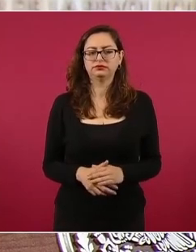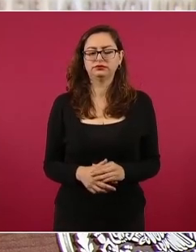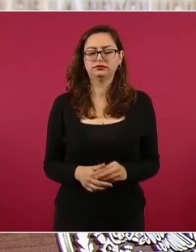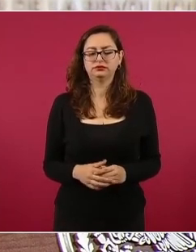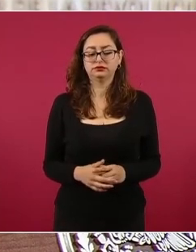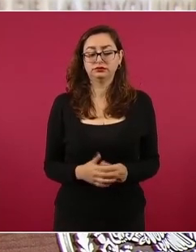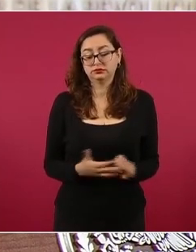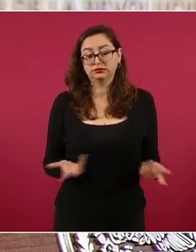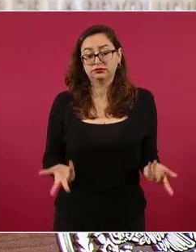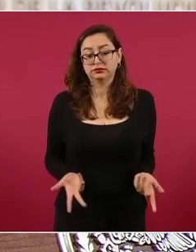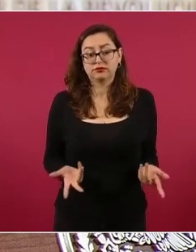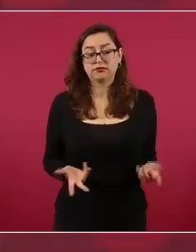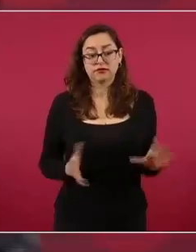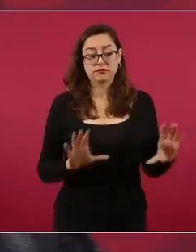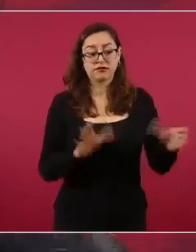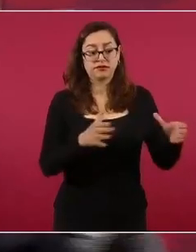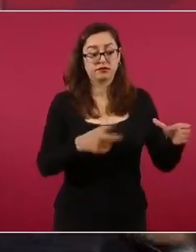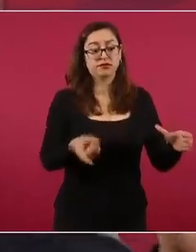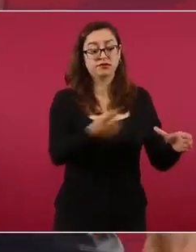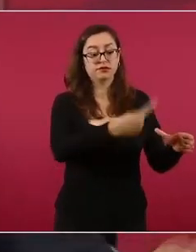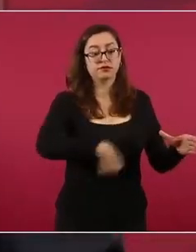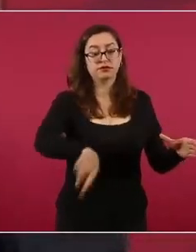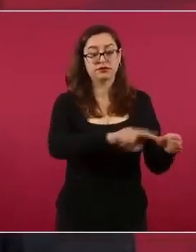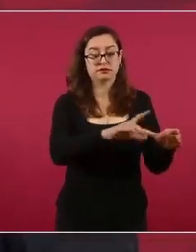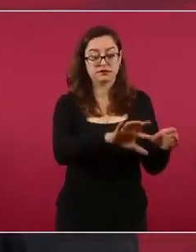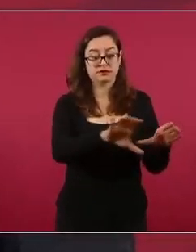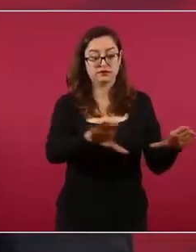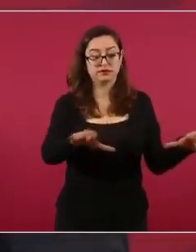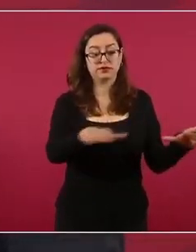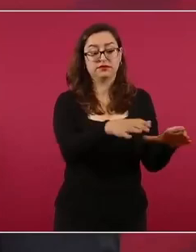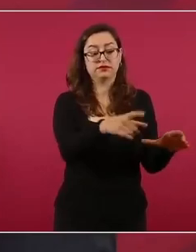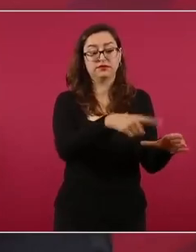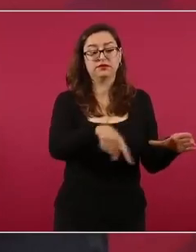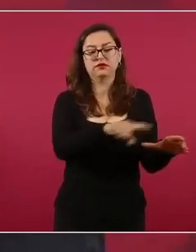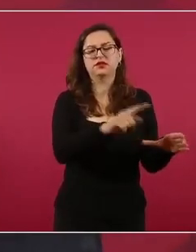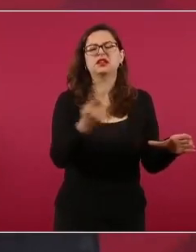representara a todos,